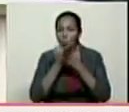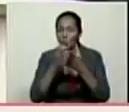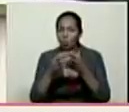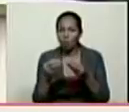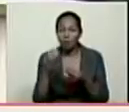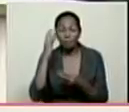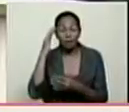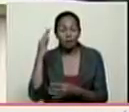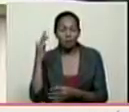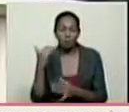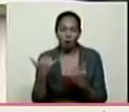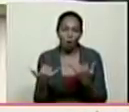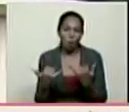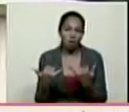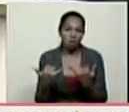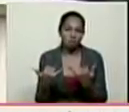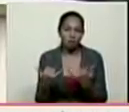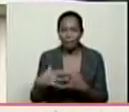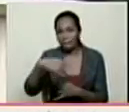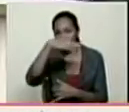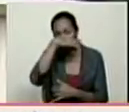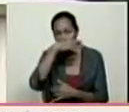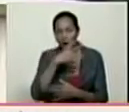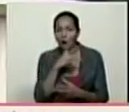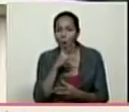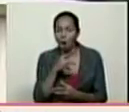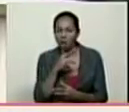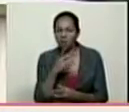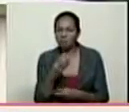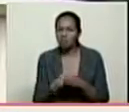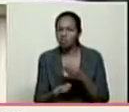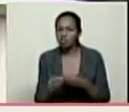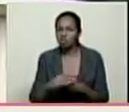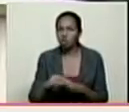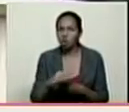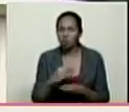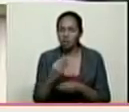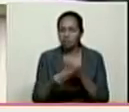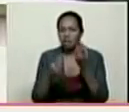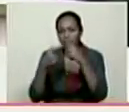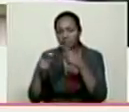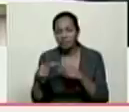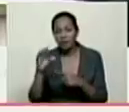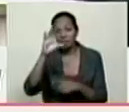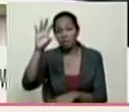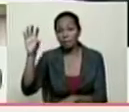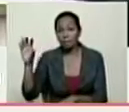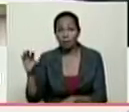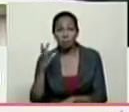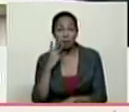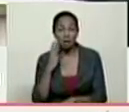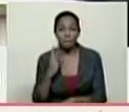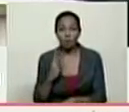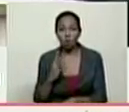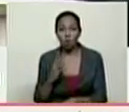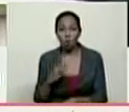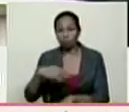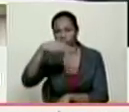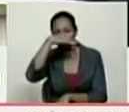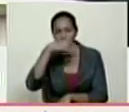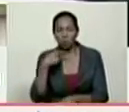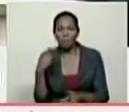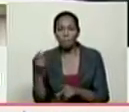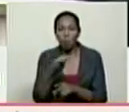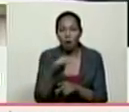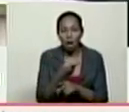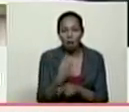momento un acto terrorista de tal magnitud que se perpetrara en cualquier otro país. Si a algún terrorista se le ocurriera buscar